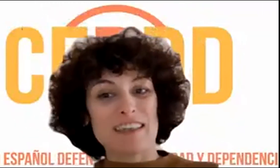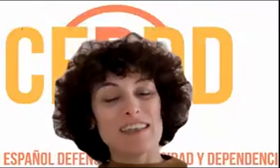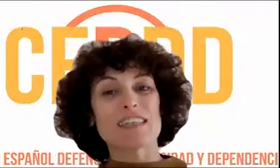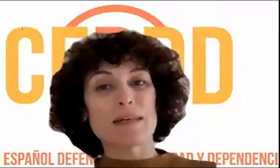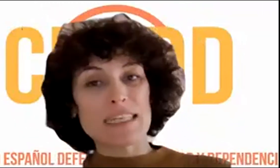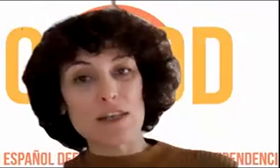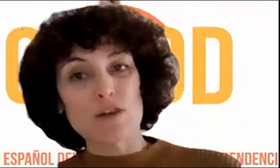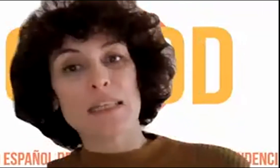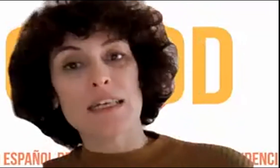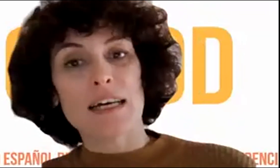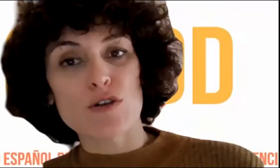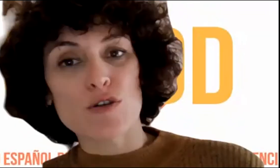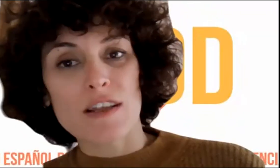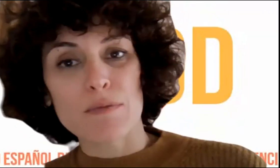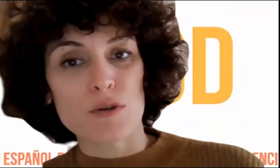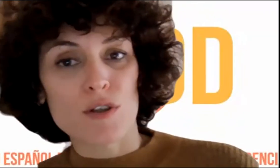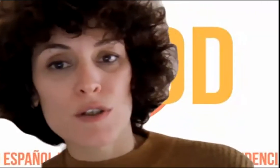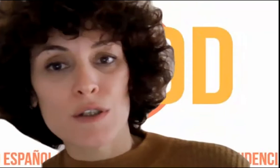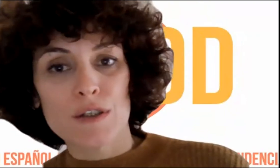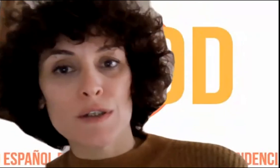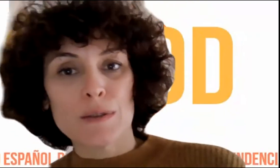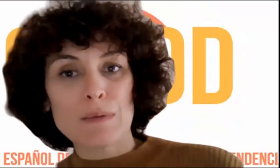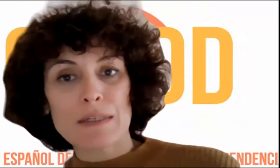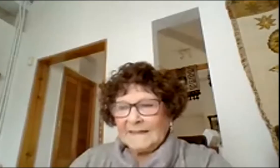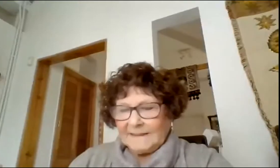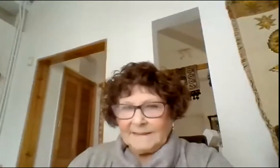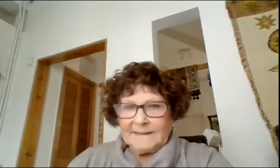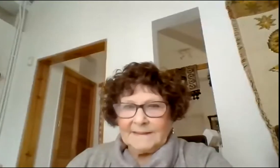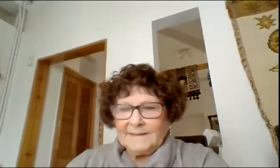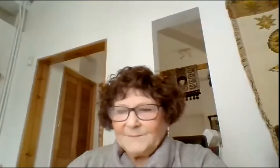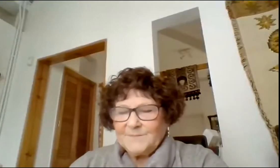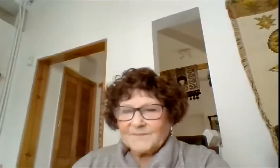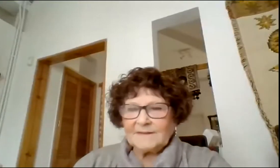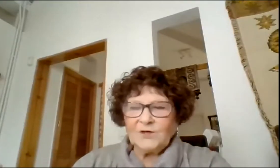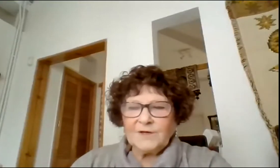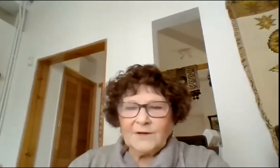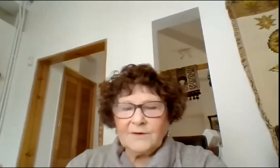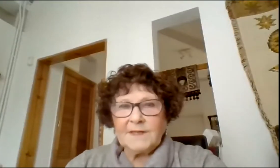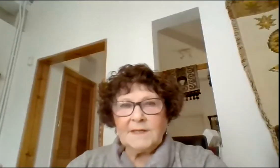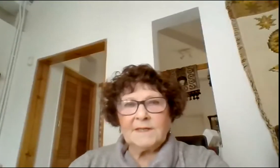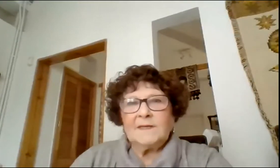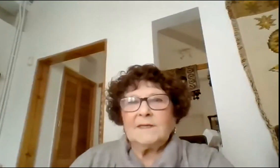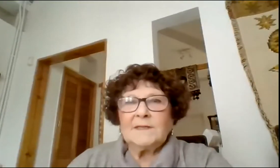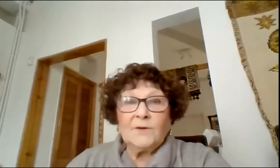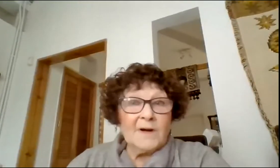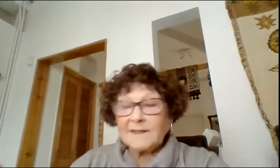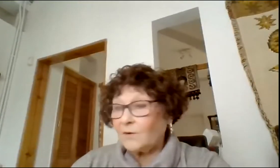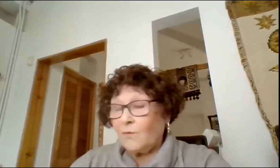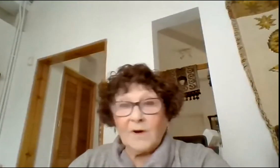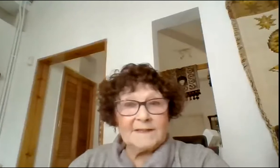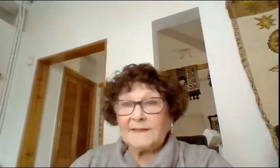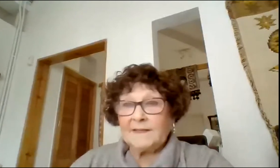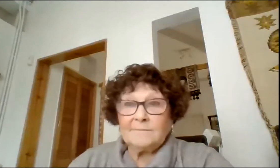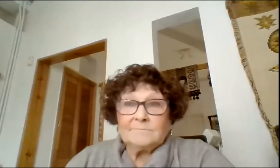y de en qué te has basado para llegar a estos conceptos. Mira, yo creo que igual que